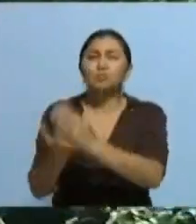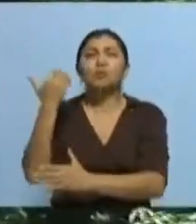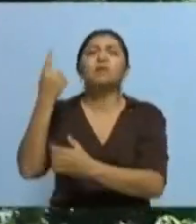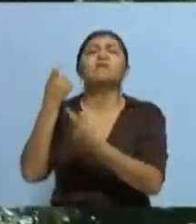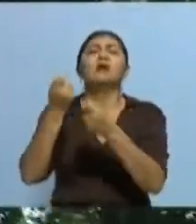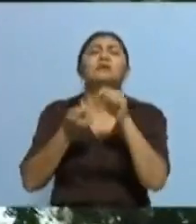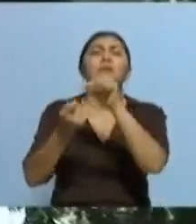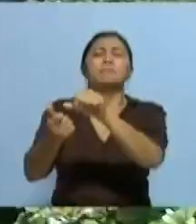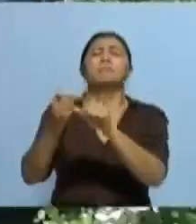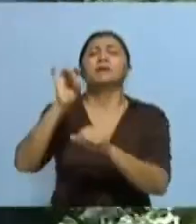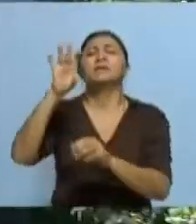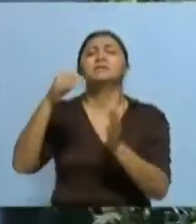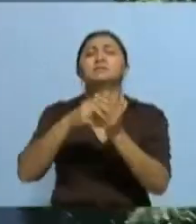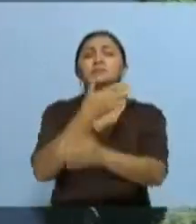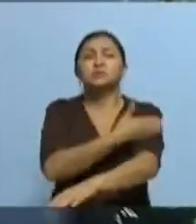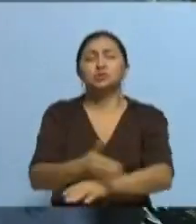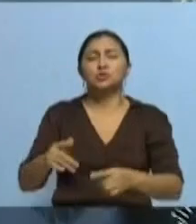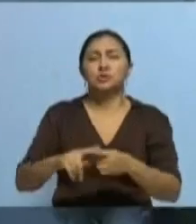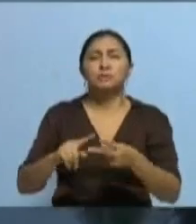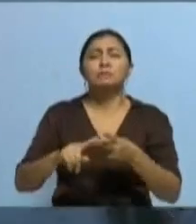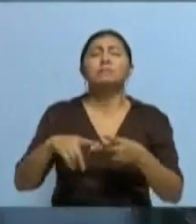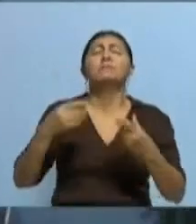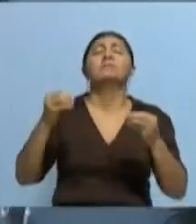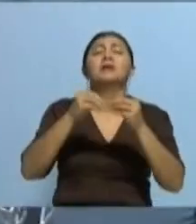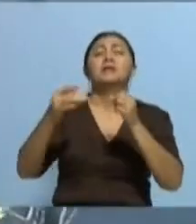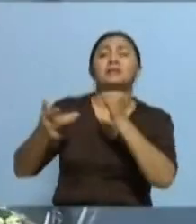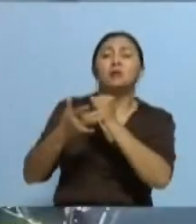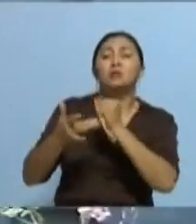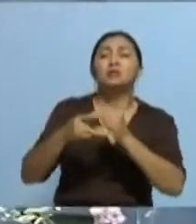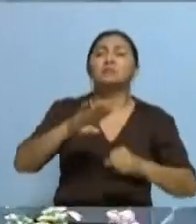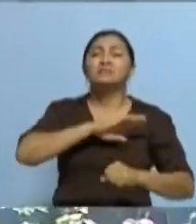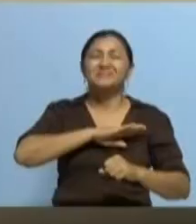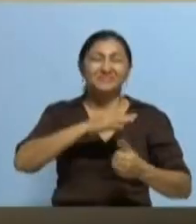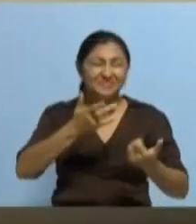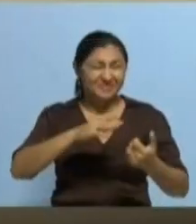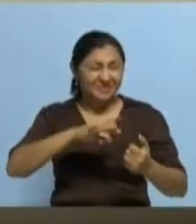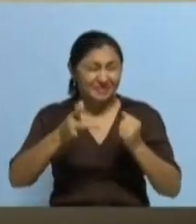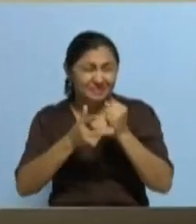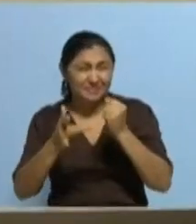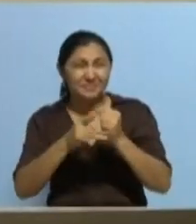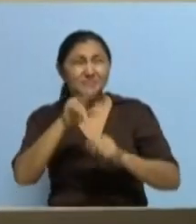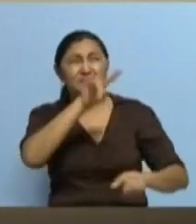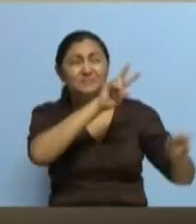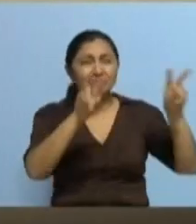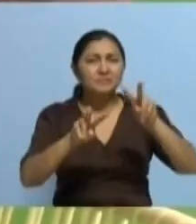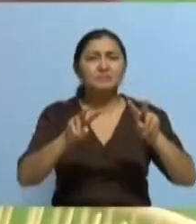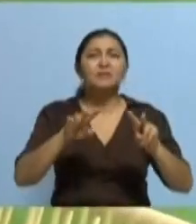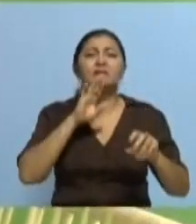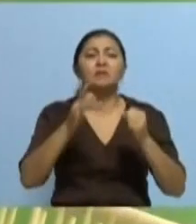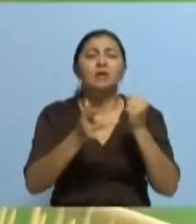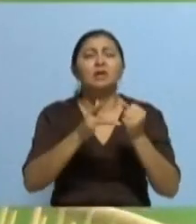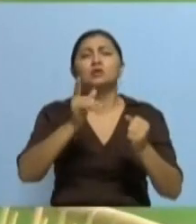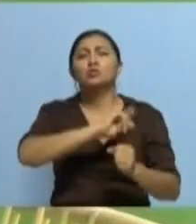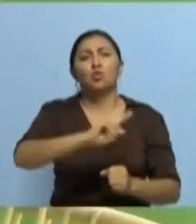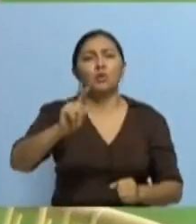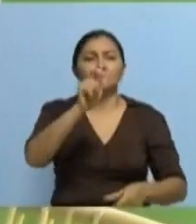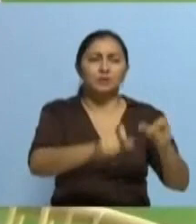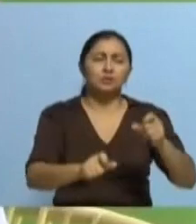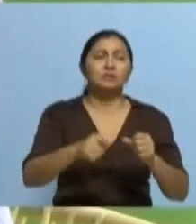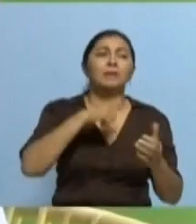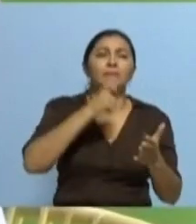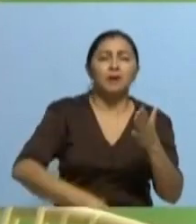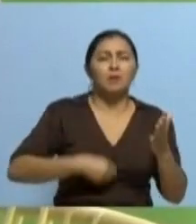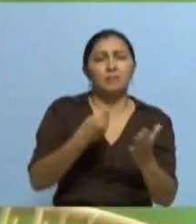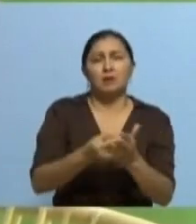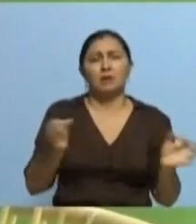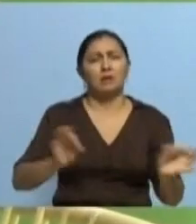pesos. Y en cuanto a la deuda del Museo del Caribe, el alcalde dejó claro que esta deuda no es de los barranquilleros. No es de todos los barranquilleros y